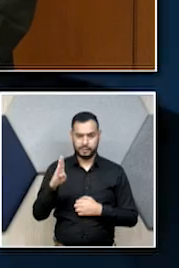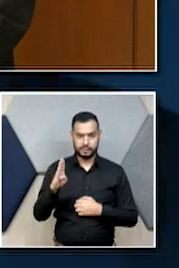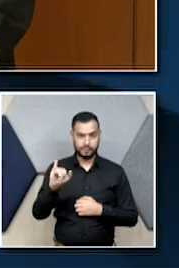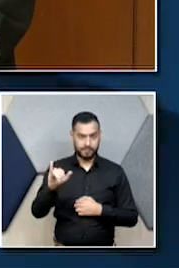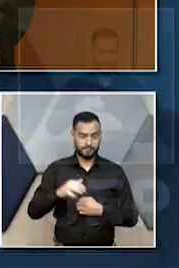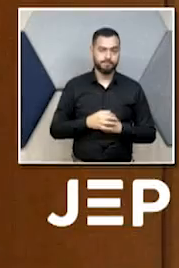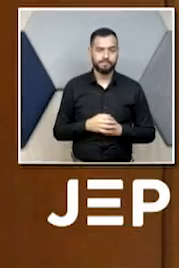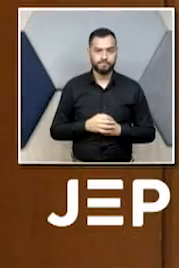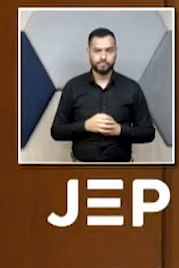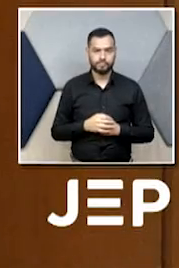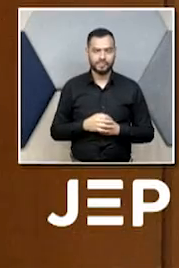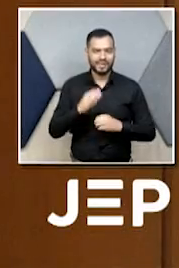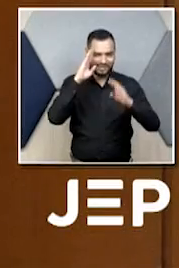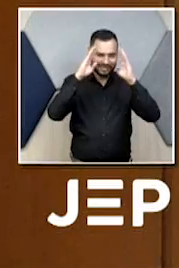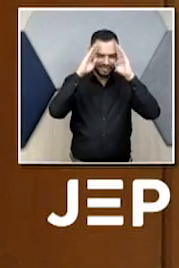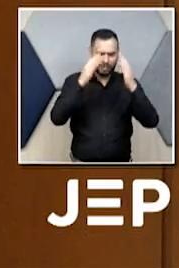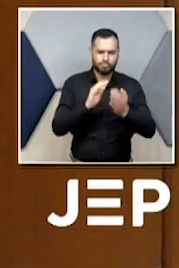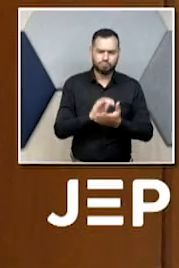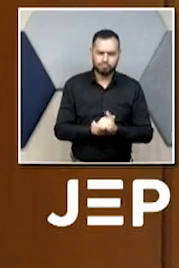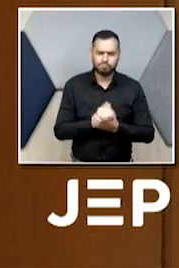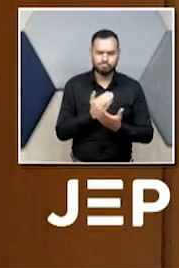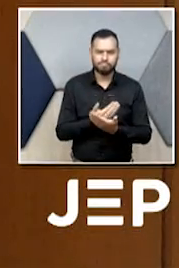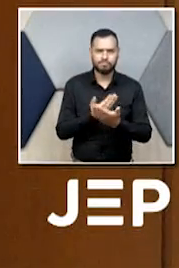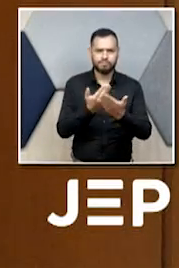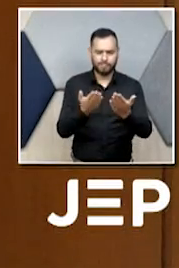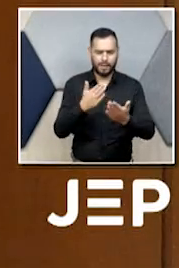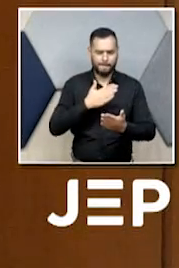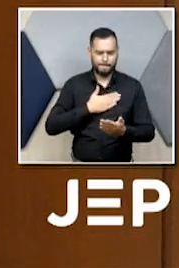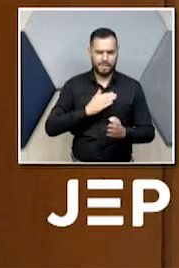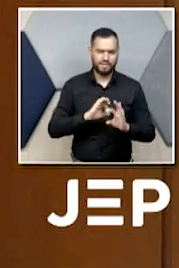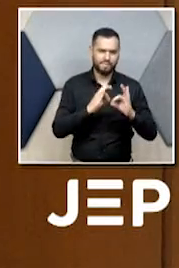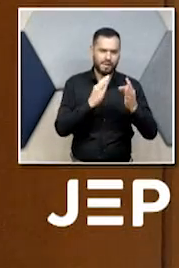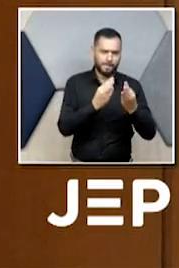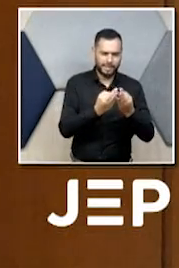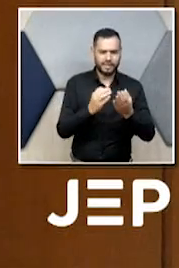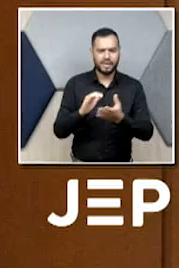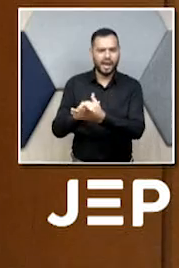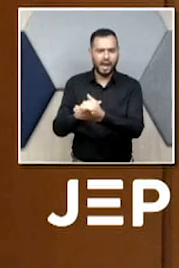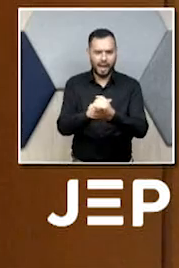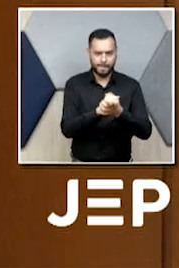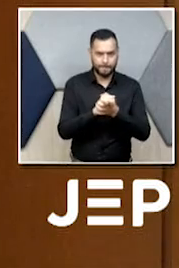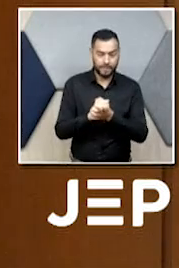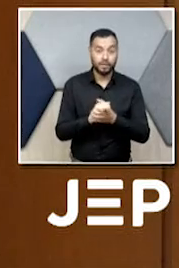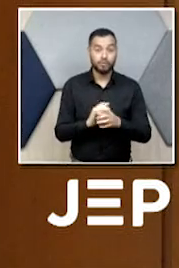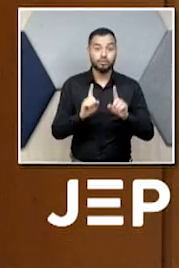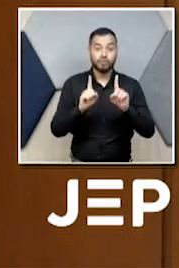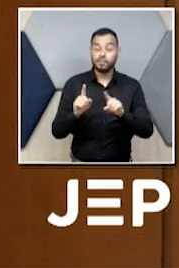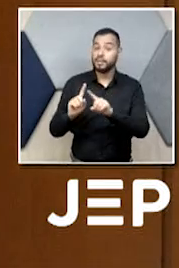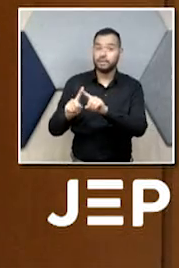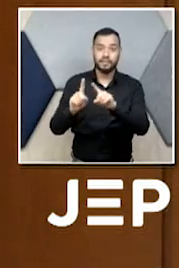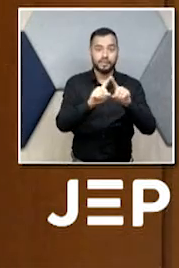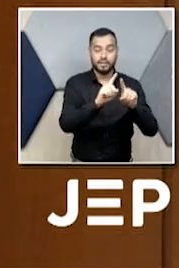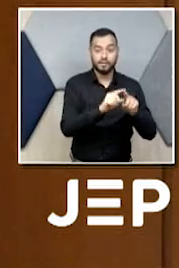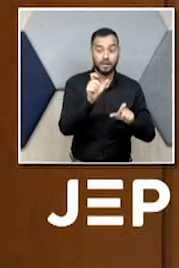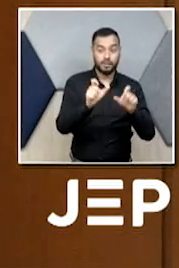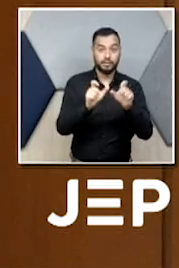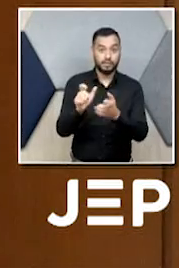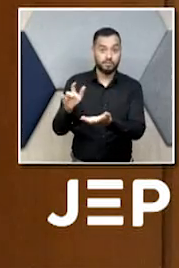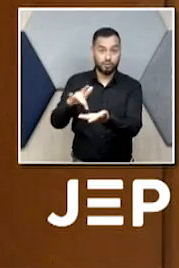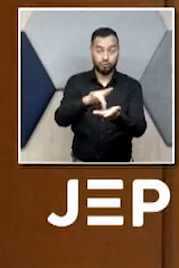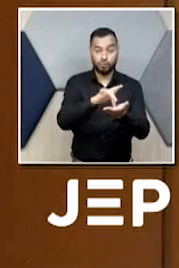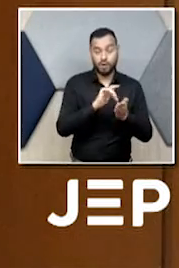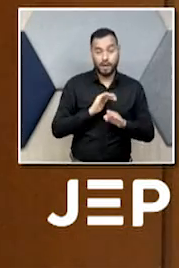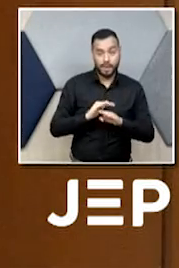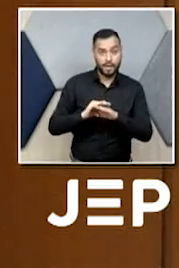Saludo afectuosamente a mi familia y amigos, así como a los demás invitados que en el día de hoy